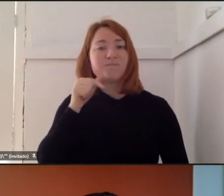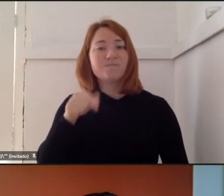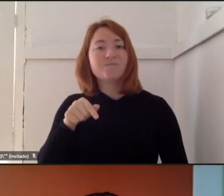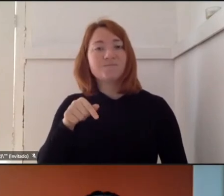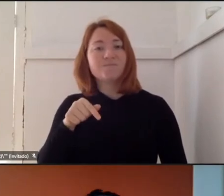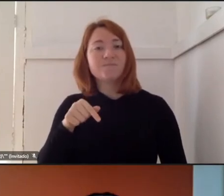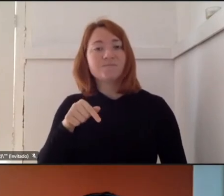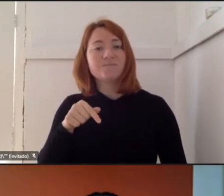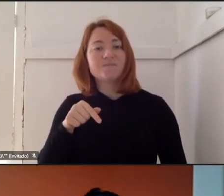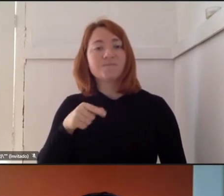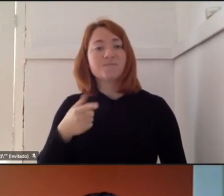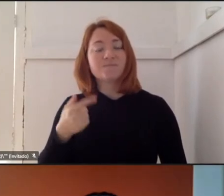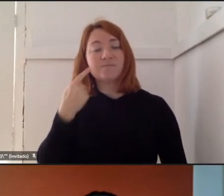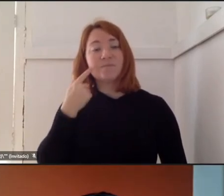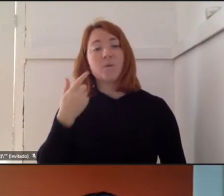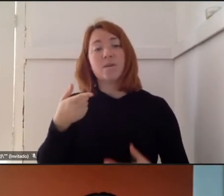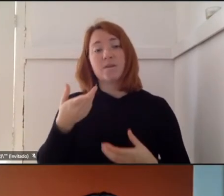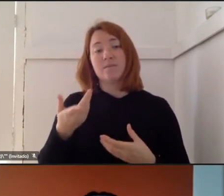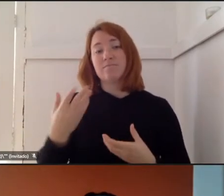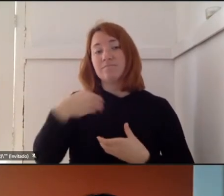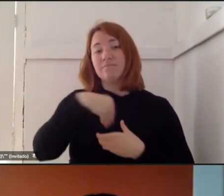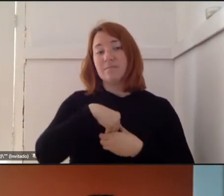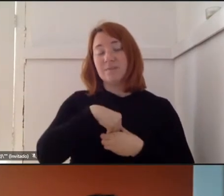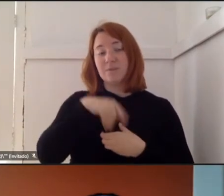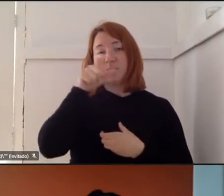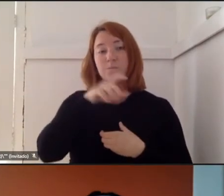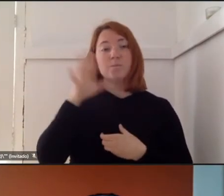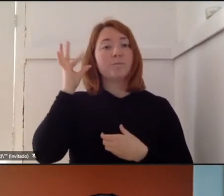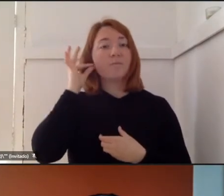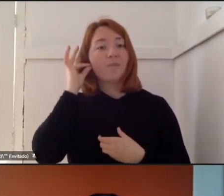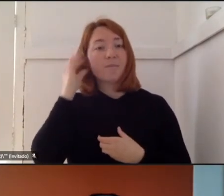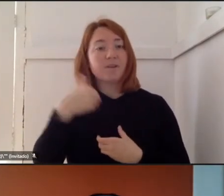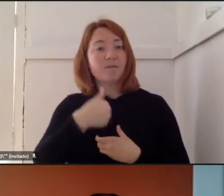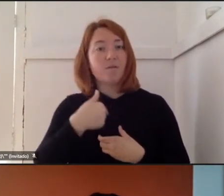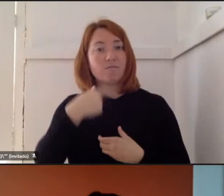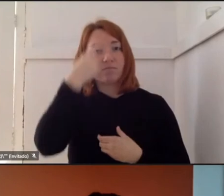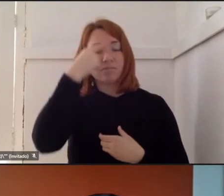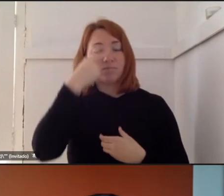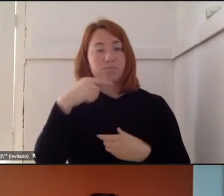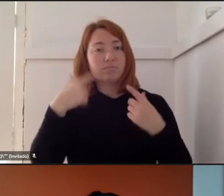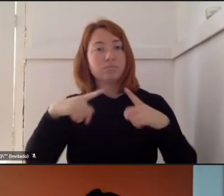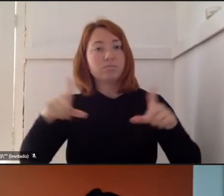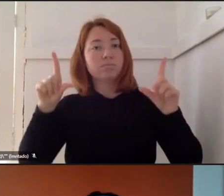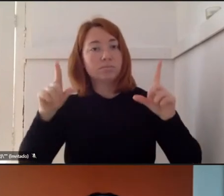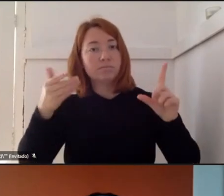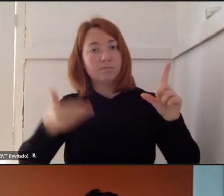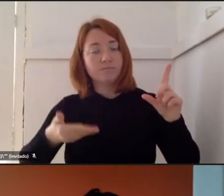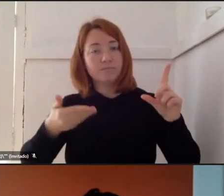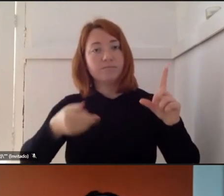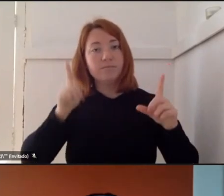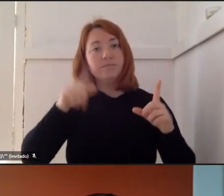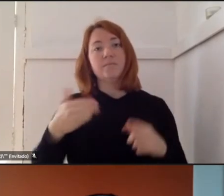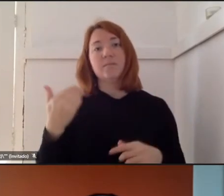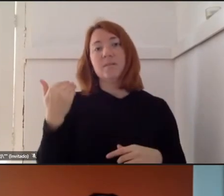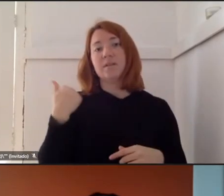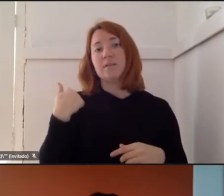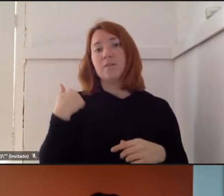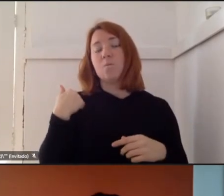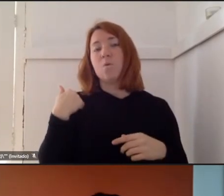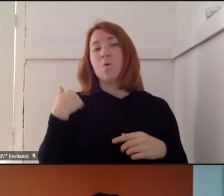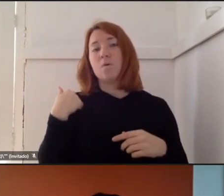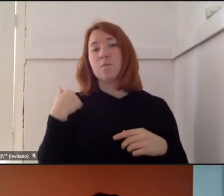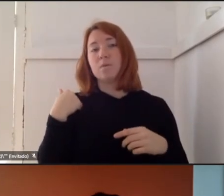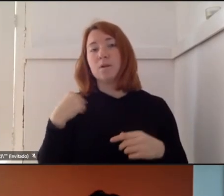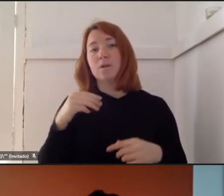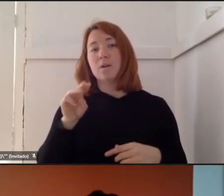la perspectiva femenina es muy importante. Y hace poco, en el blog Mujeres con Ciencia, pues publicaron una